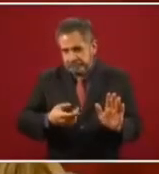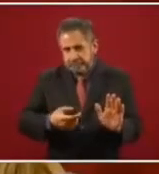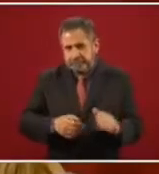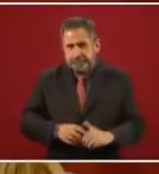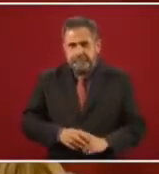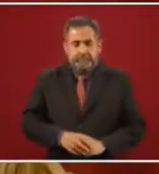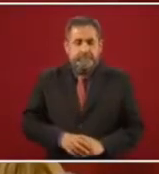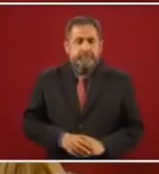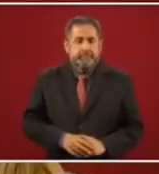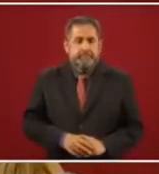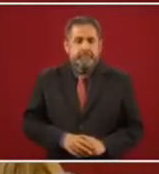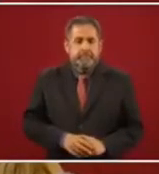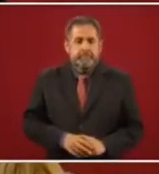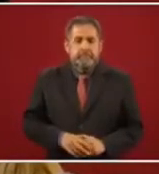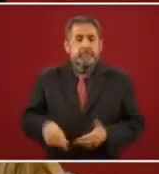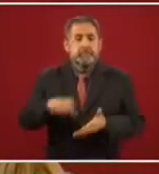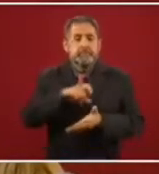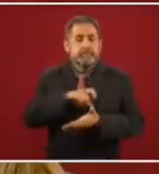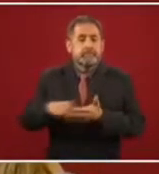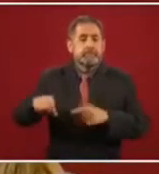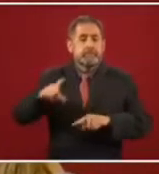expresado. Lo compra